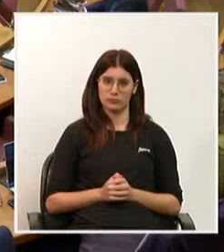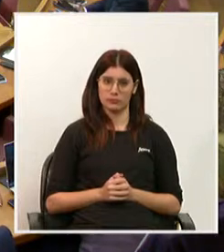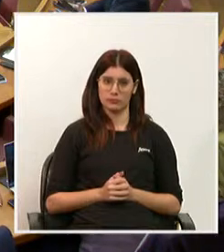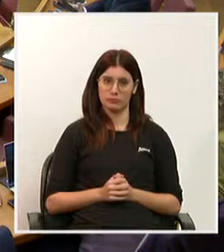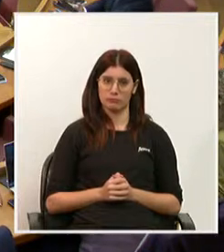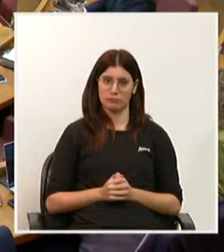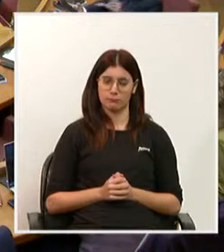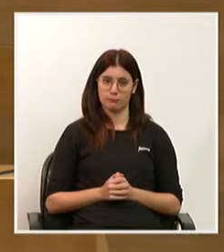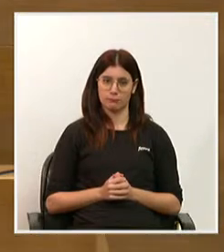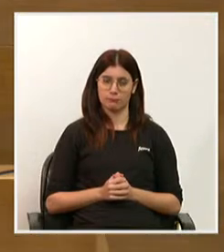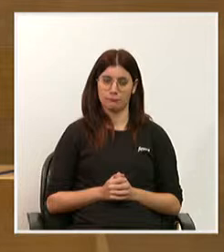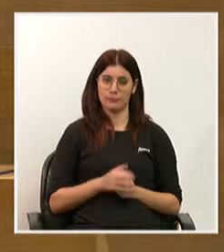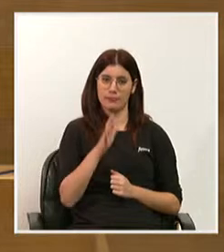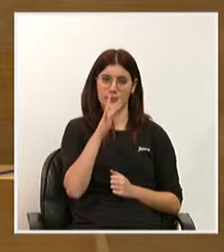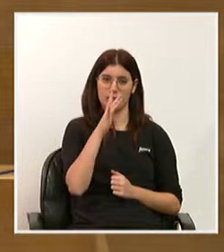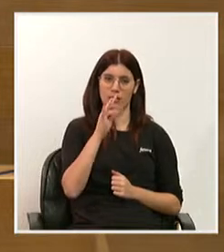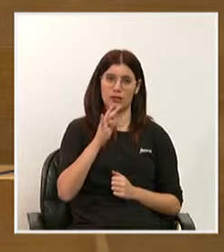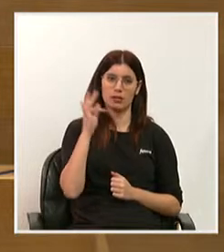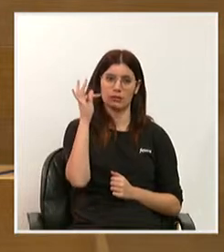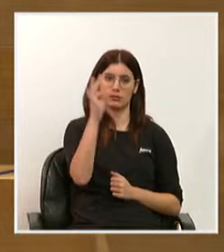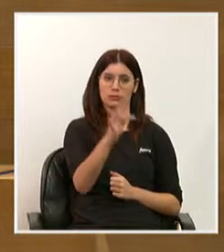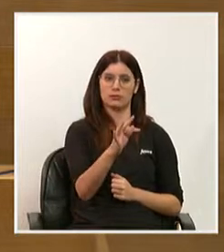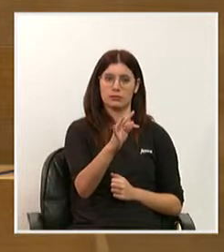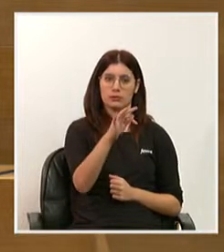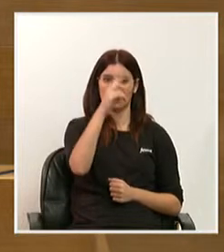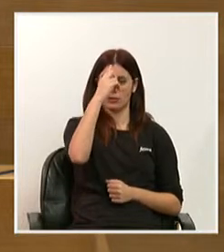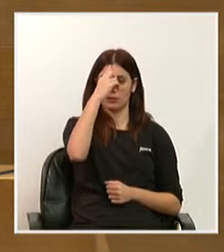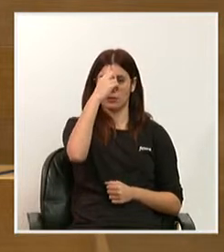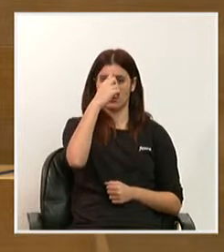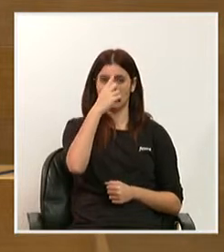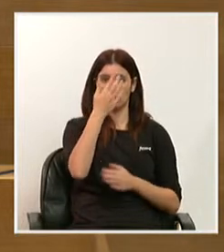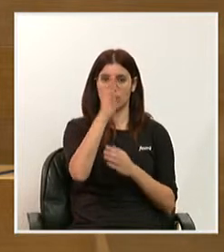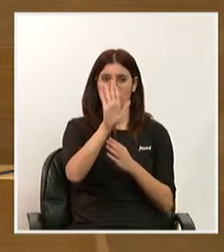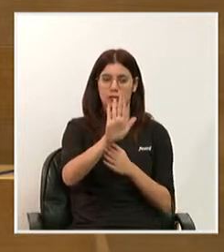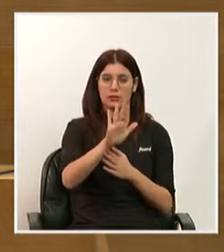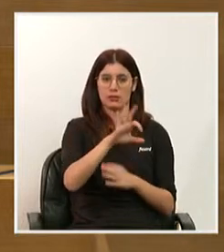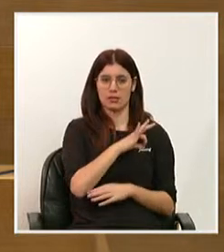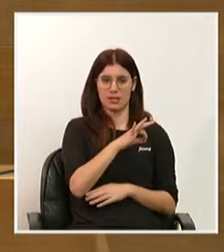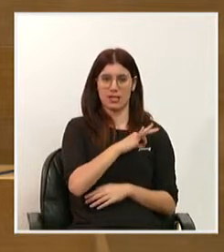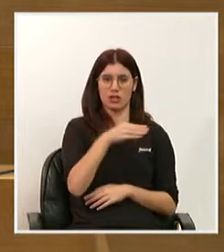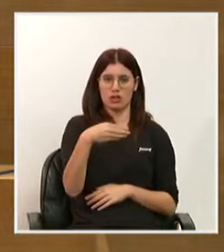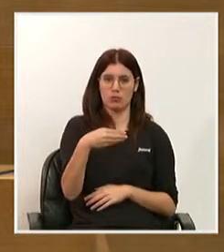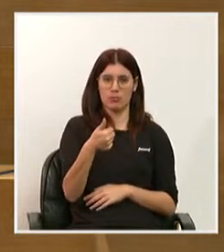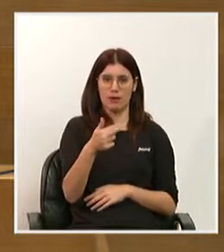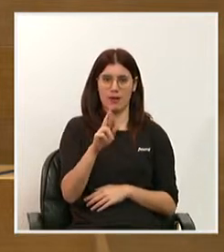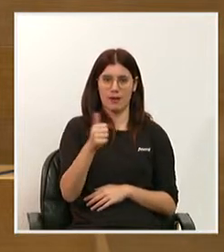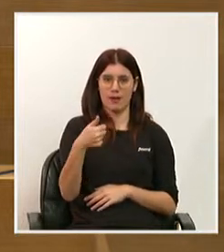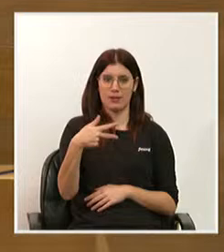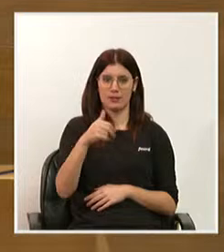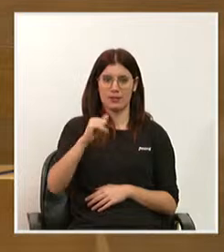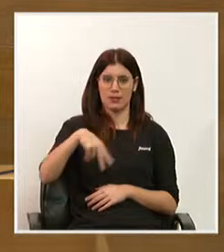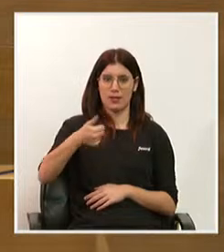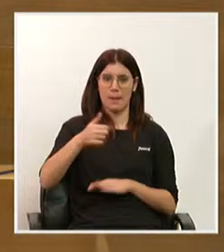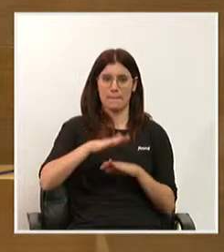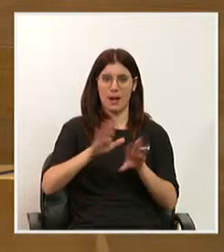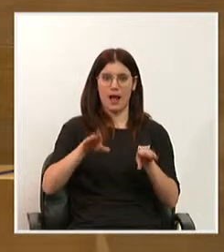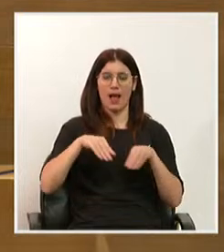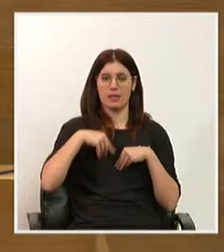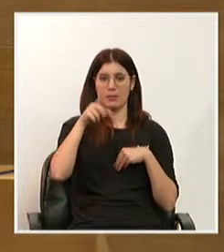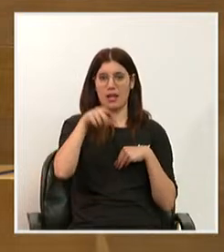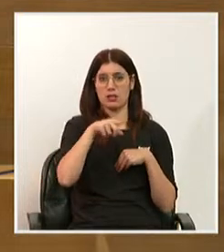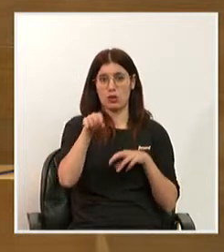Gaspar la palabra el síndic seina acceptar o